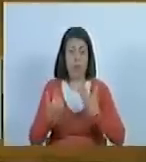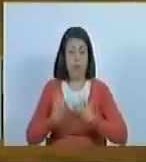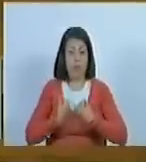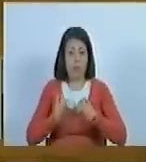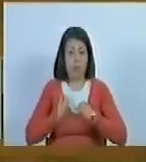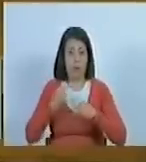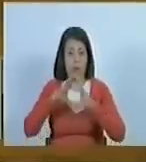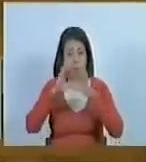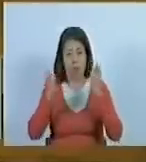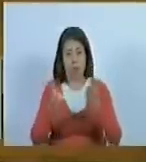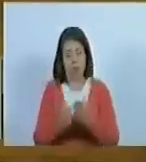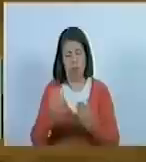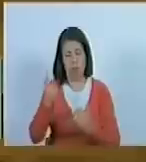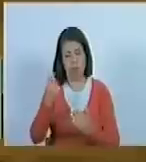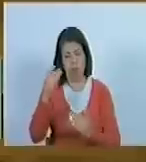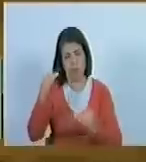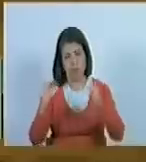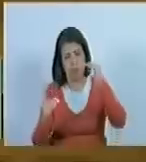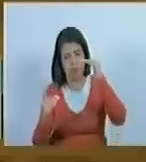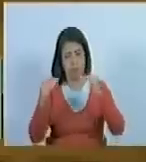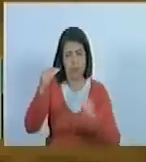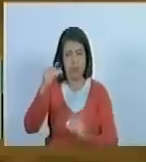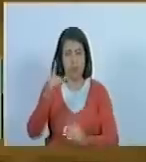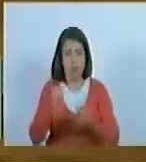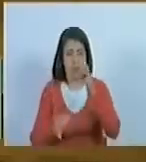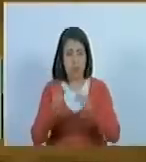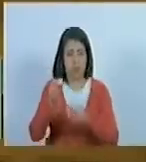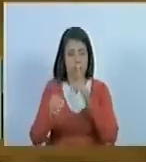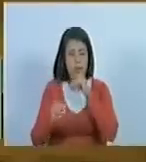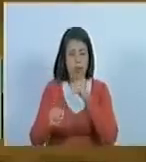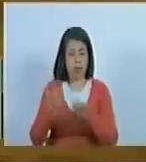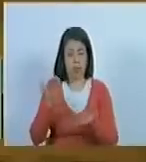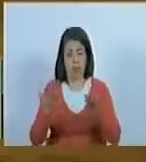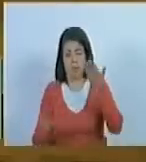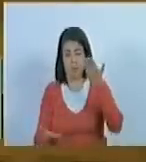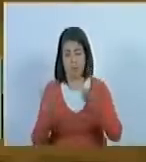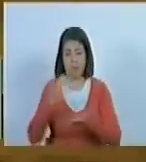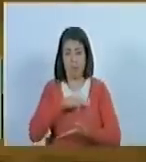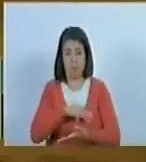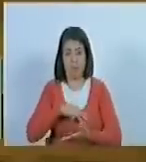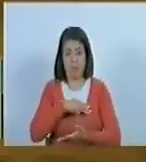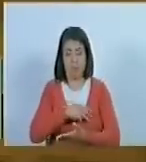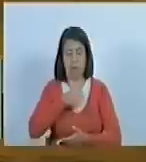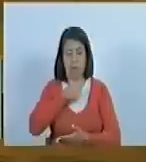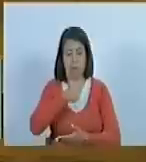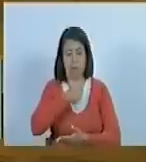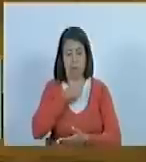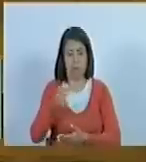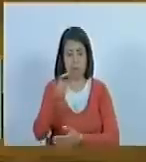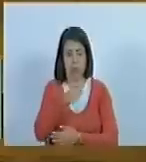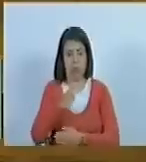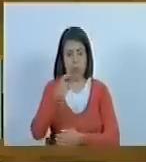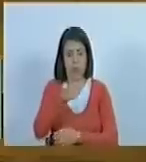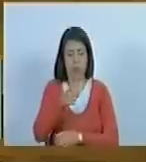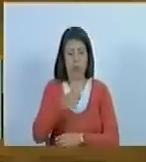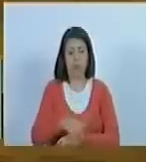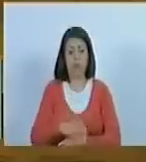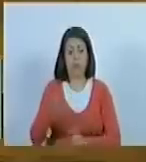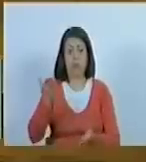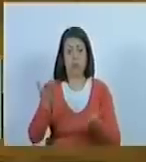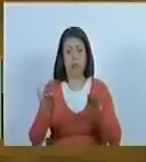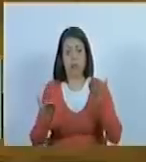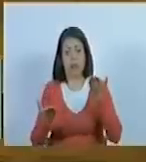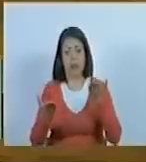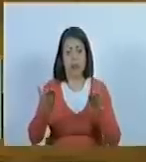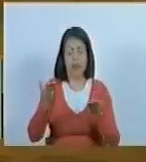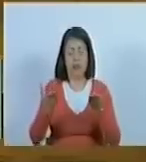mundo plagado de desigualdades, injusticias y desequilibrios, y creo que una de las misiones de los periodistas es buscar una balanza